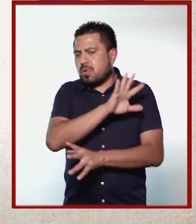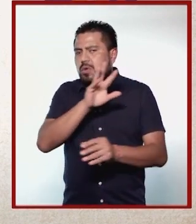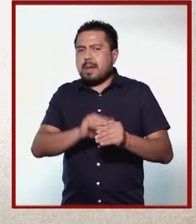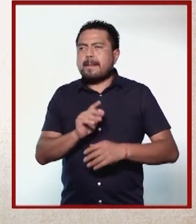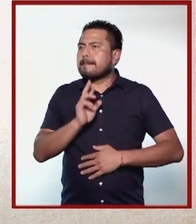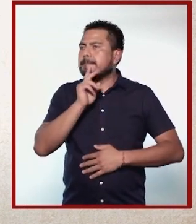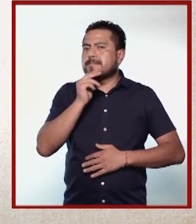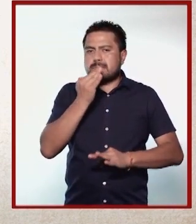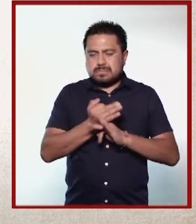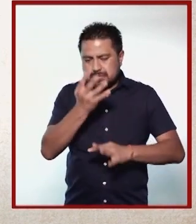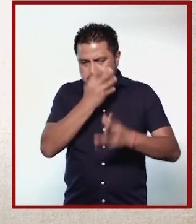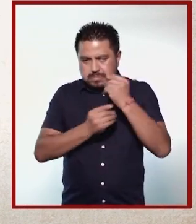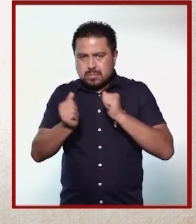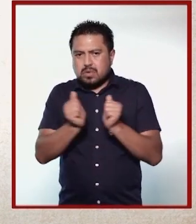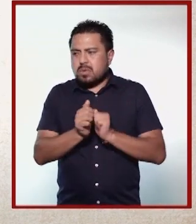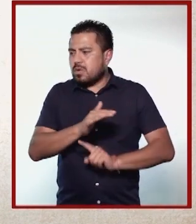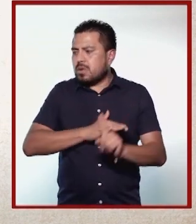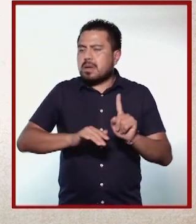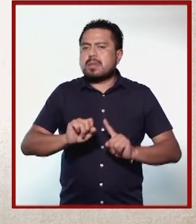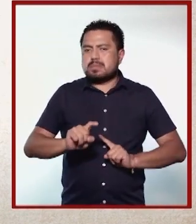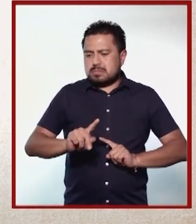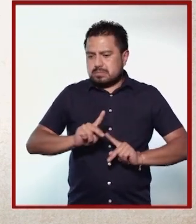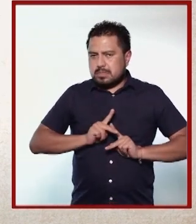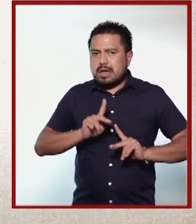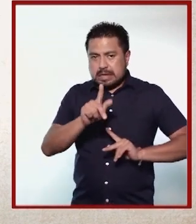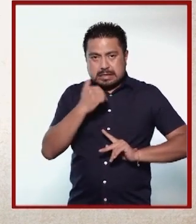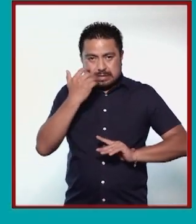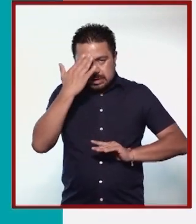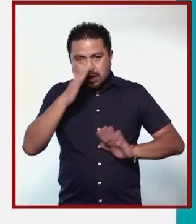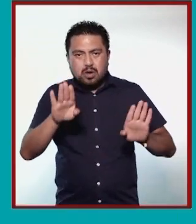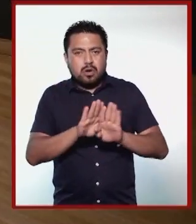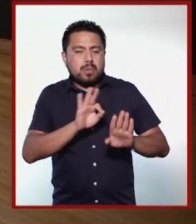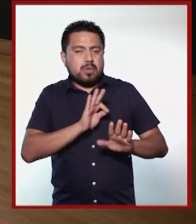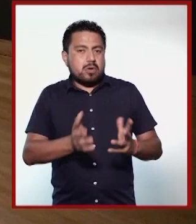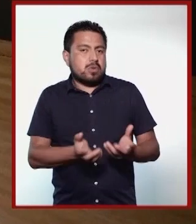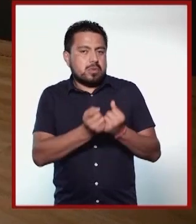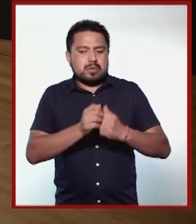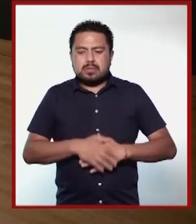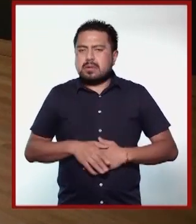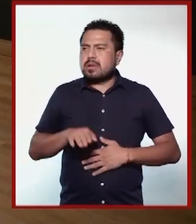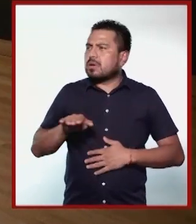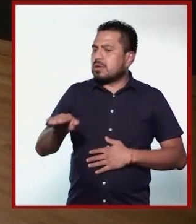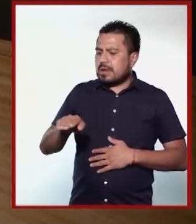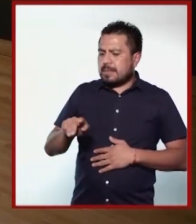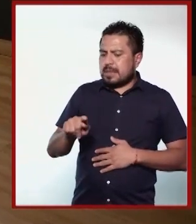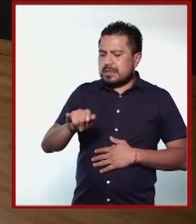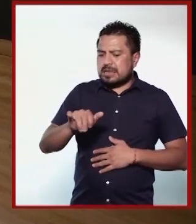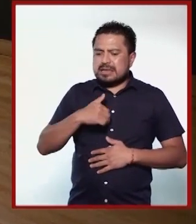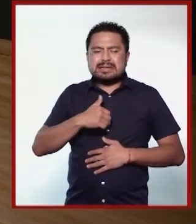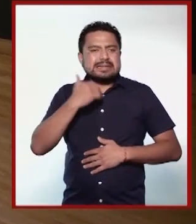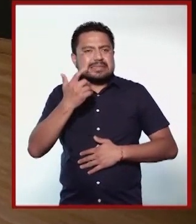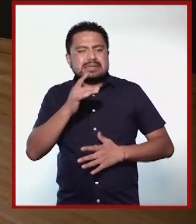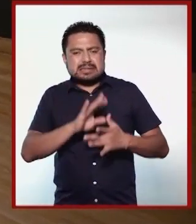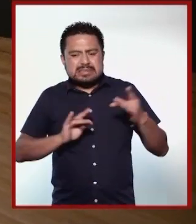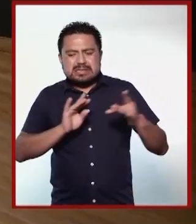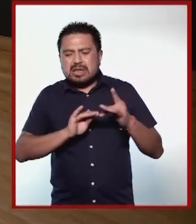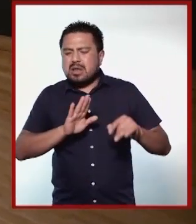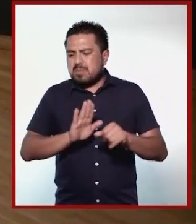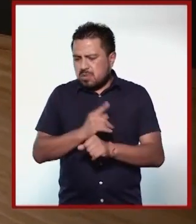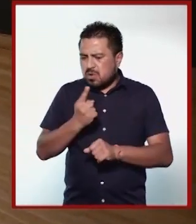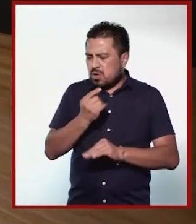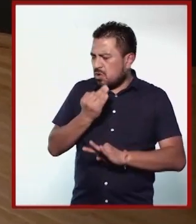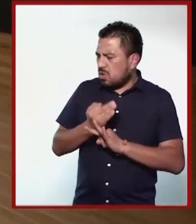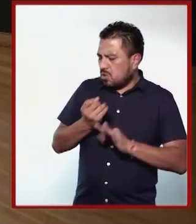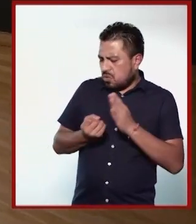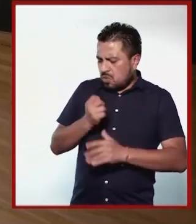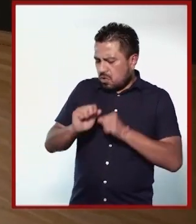que hemos aprendido de nosotros mismos. ¿Quieres saber cómo podemos lograrlo? Matías, antes que nada yo quisiera que nos explicaras por qué le llamamos